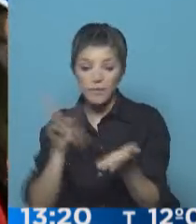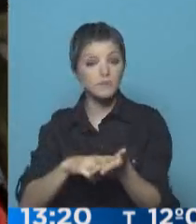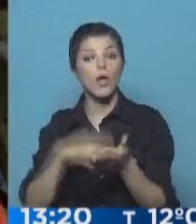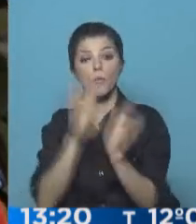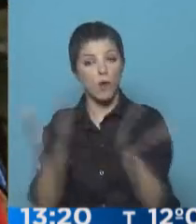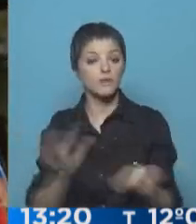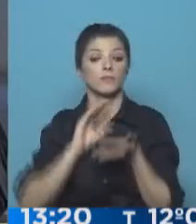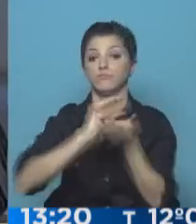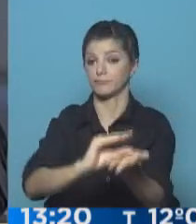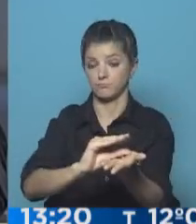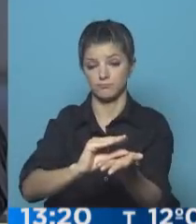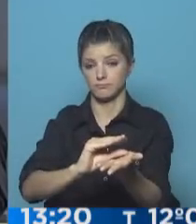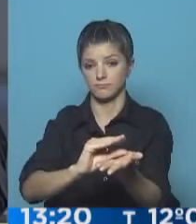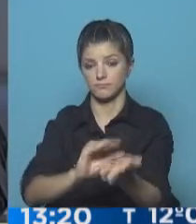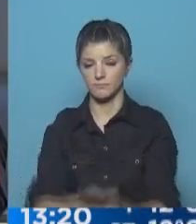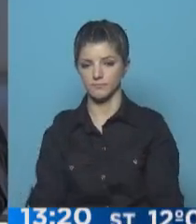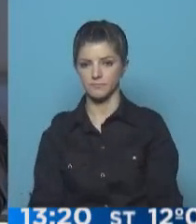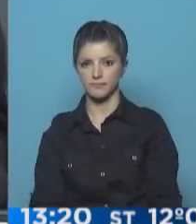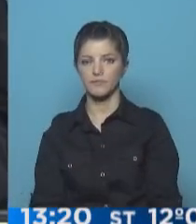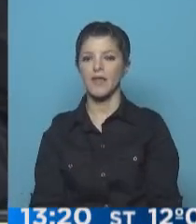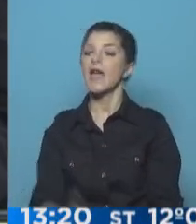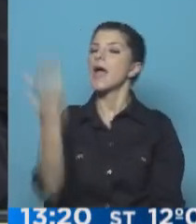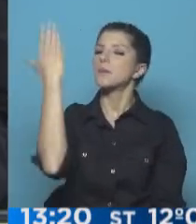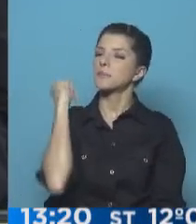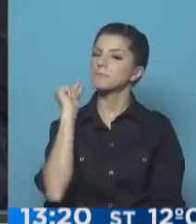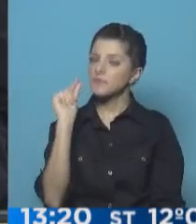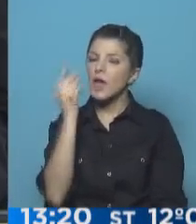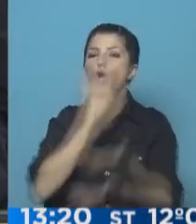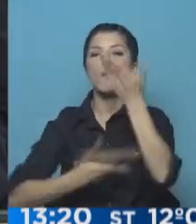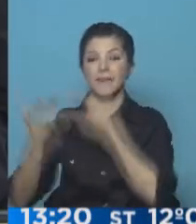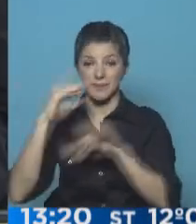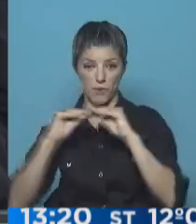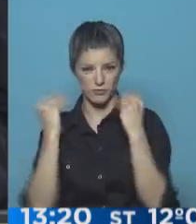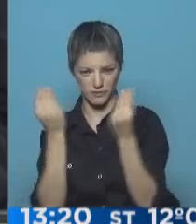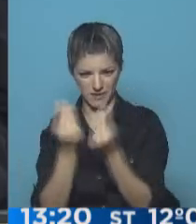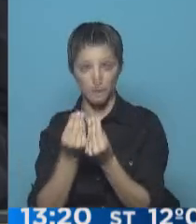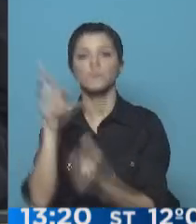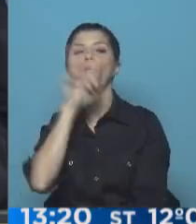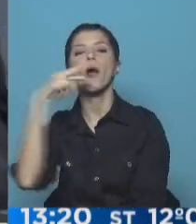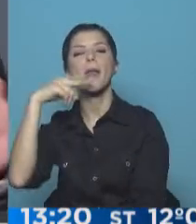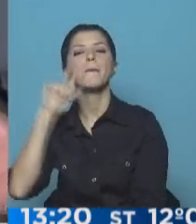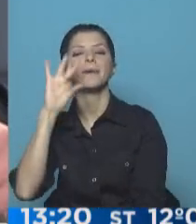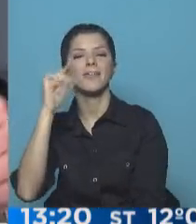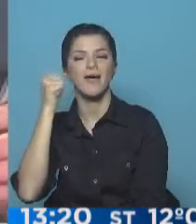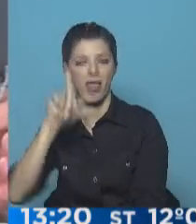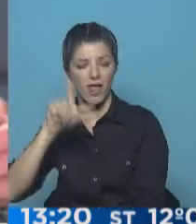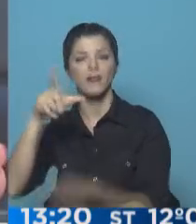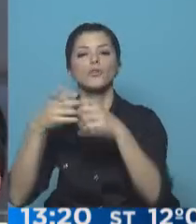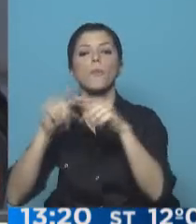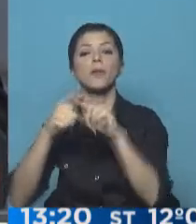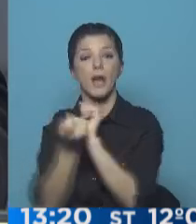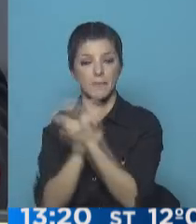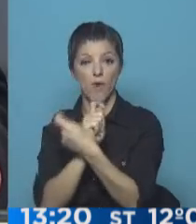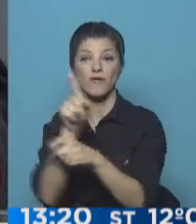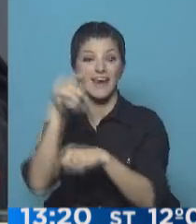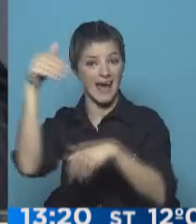simple. Como compartíamos recién los resultados, María Eugenia Vidal de Cambiemos fue la candidata con más votos